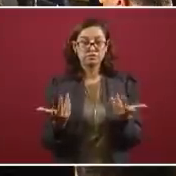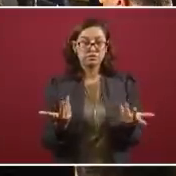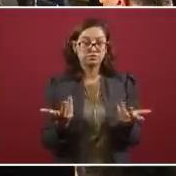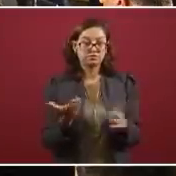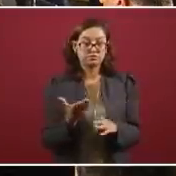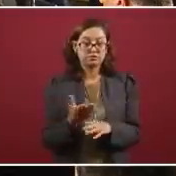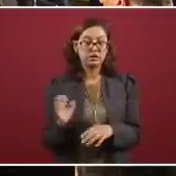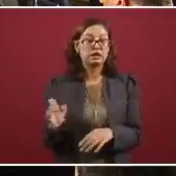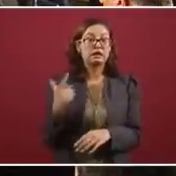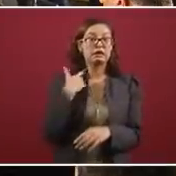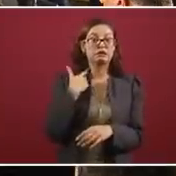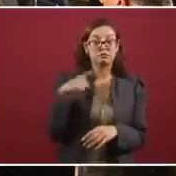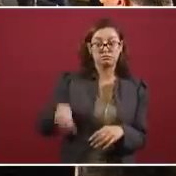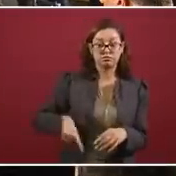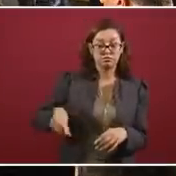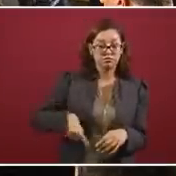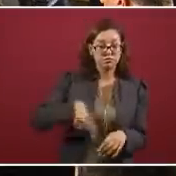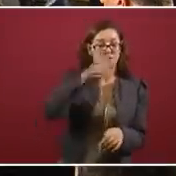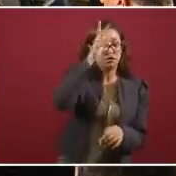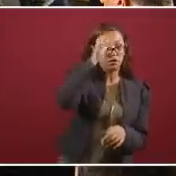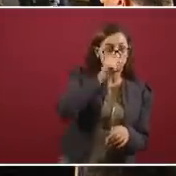disminución